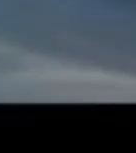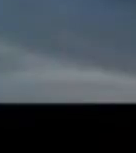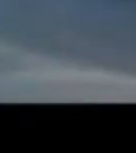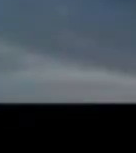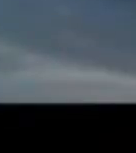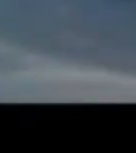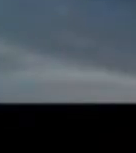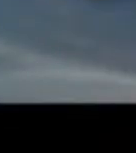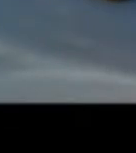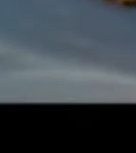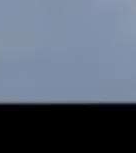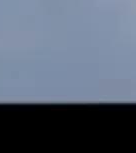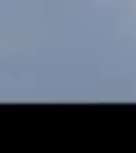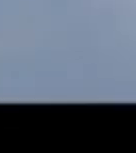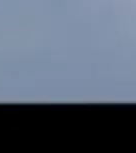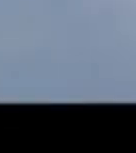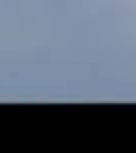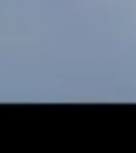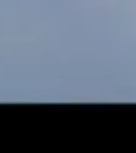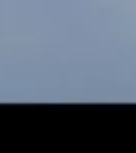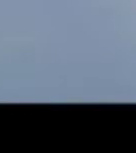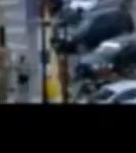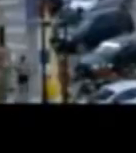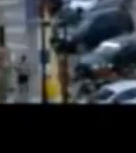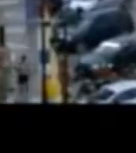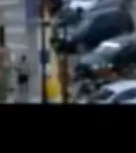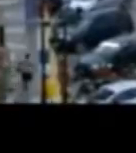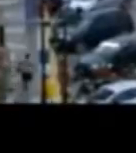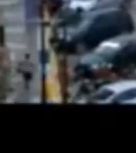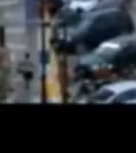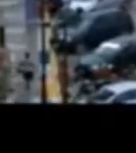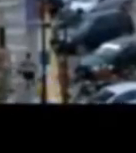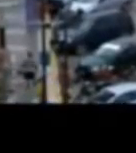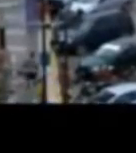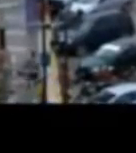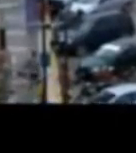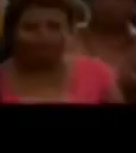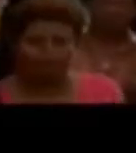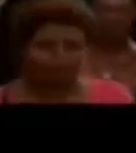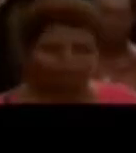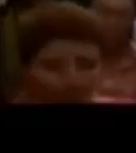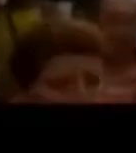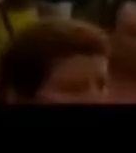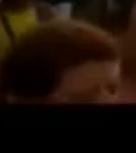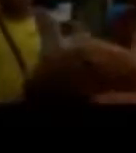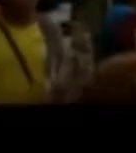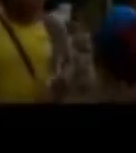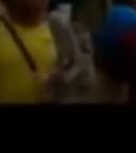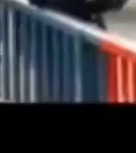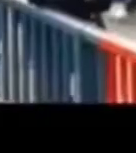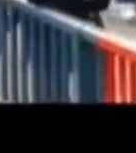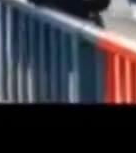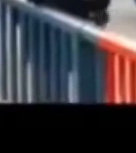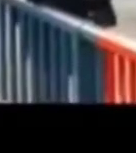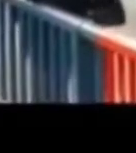Huaquillas, conocida como la centinela sin relevo, muestra un crecimiento vertiginoso en los últimos años. El sello distintivo de